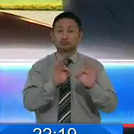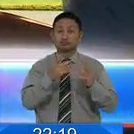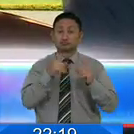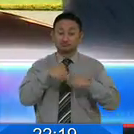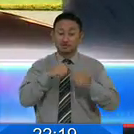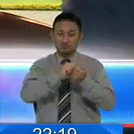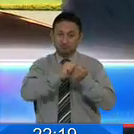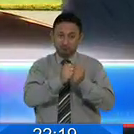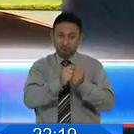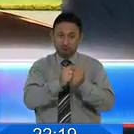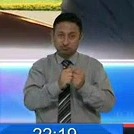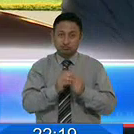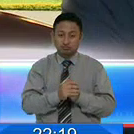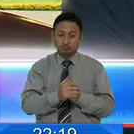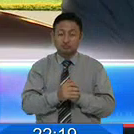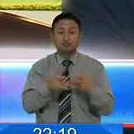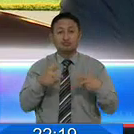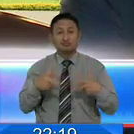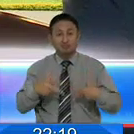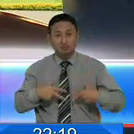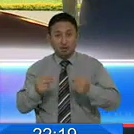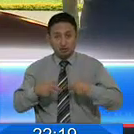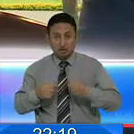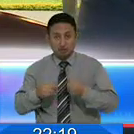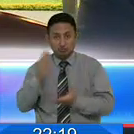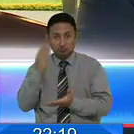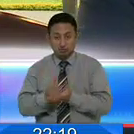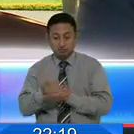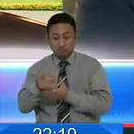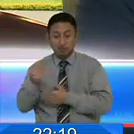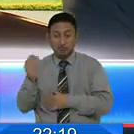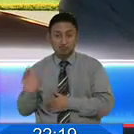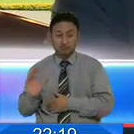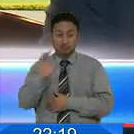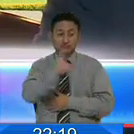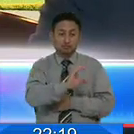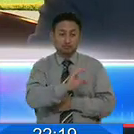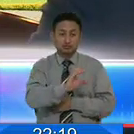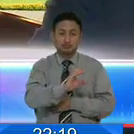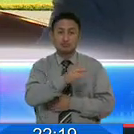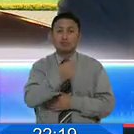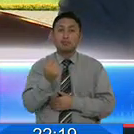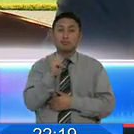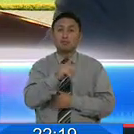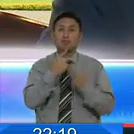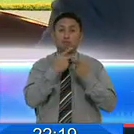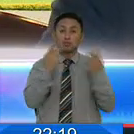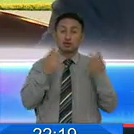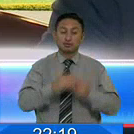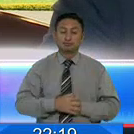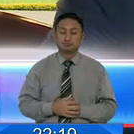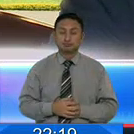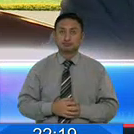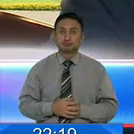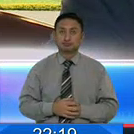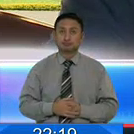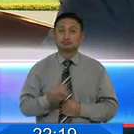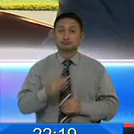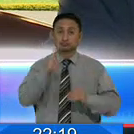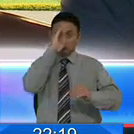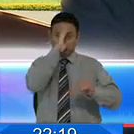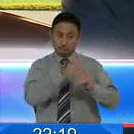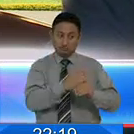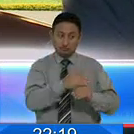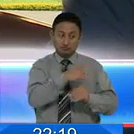radical al gasto corriente para trasladar esos fondos a la inversión pública, que busque